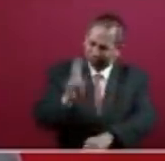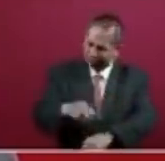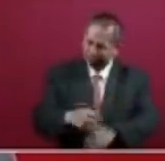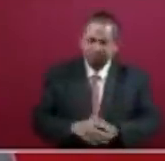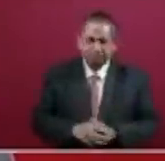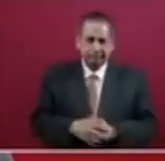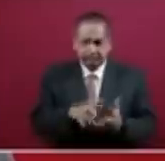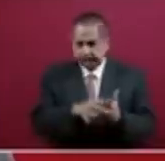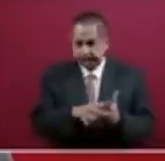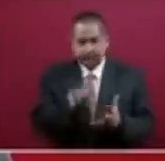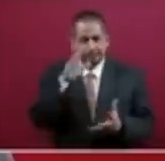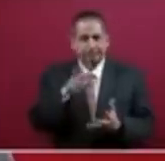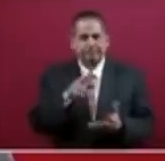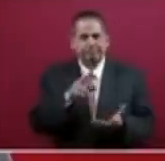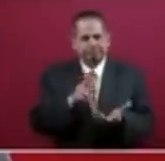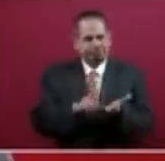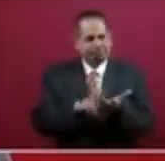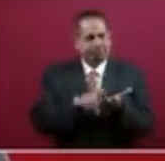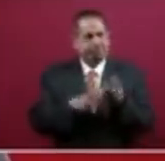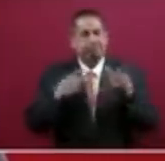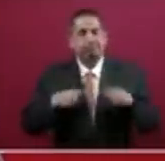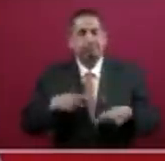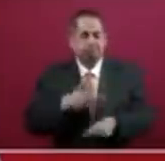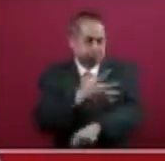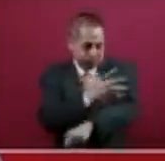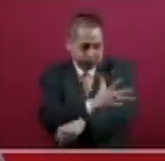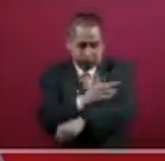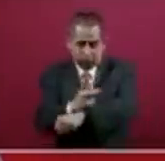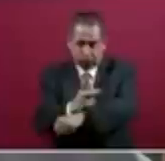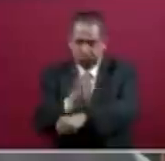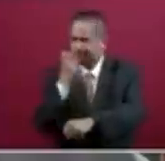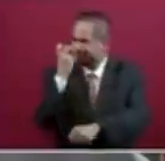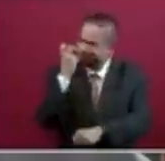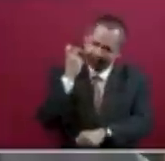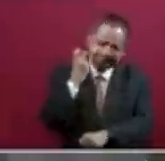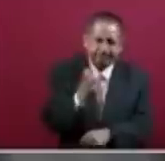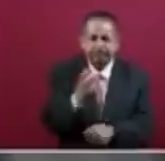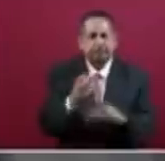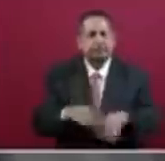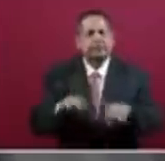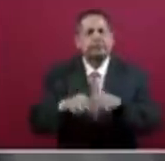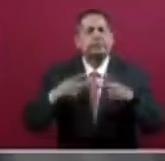Repito, la mayor riqueza de México es la honestidad de su pueblo.